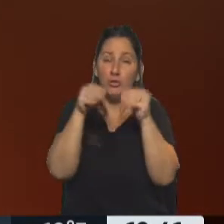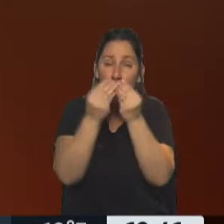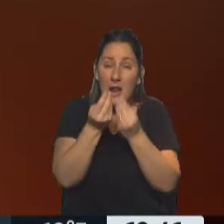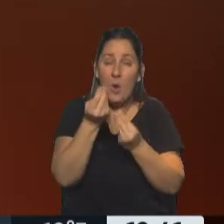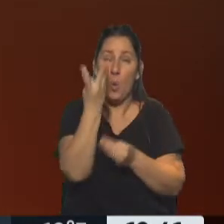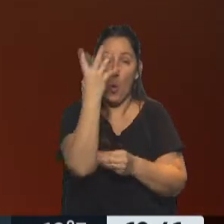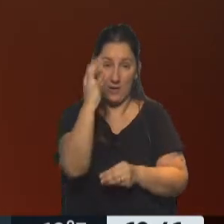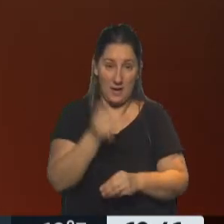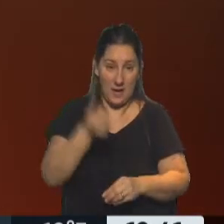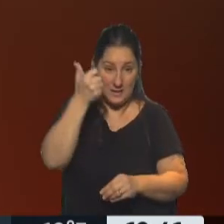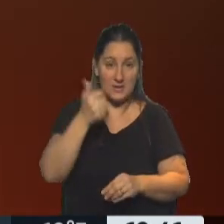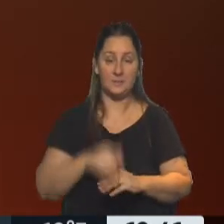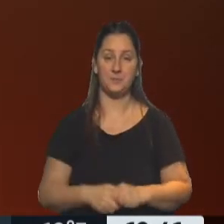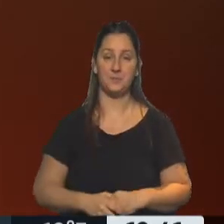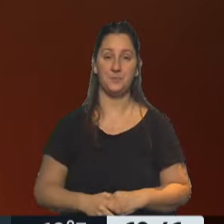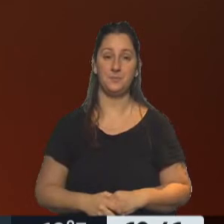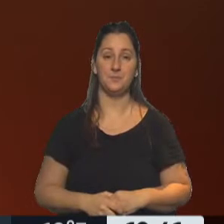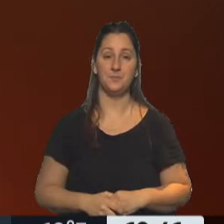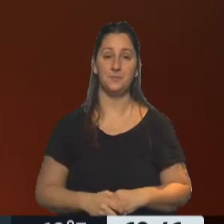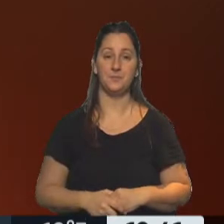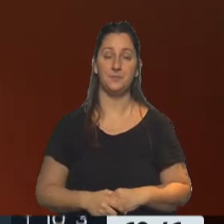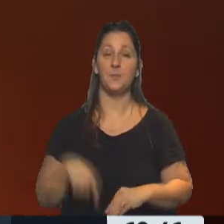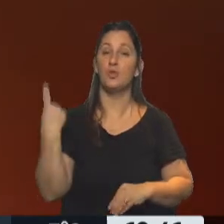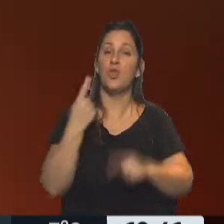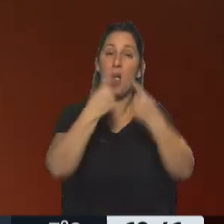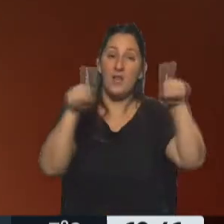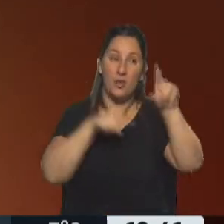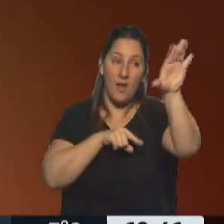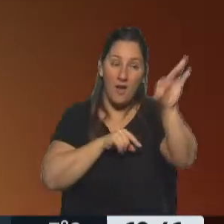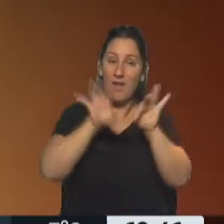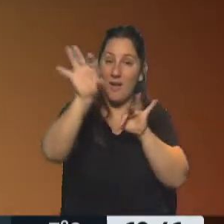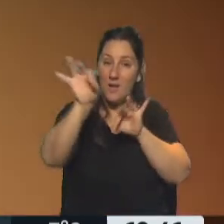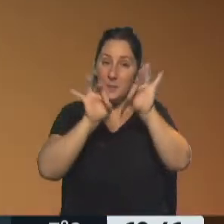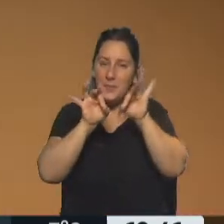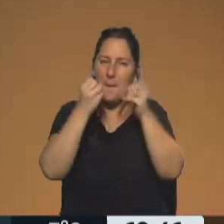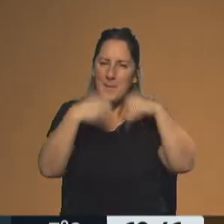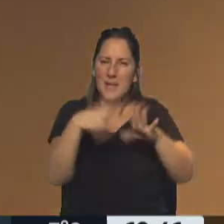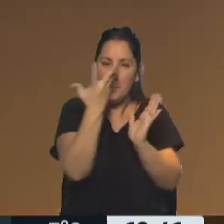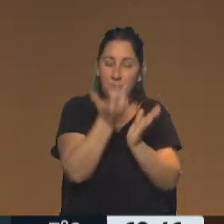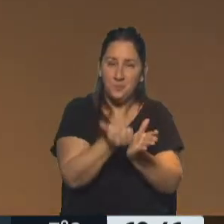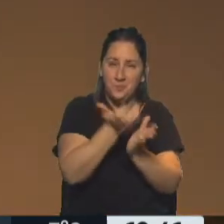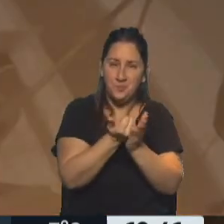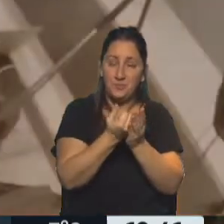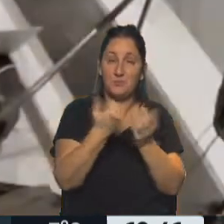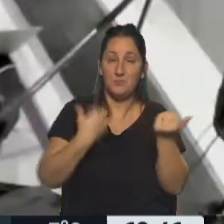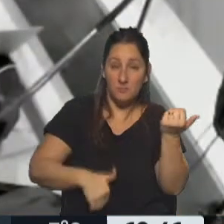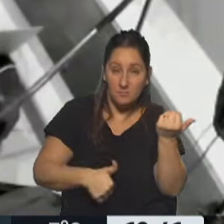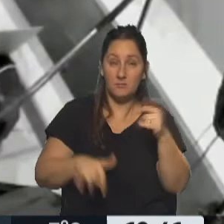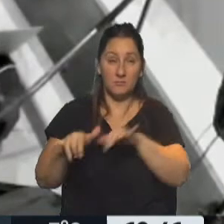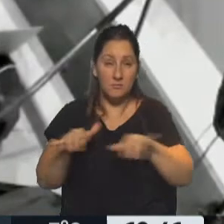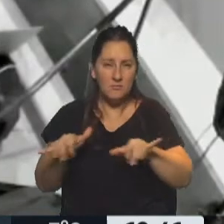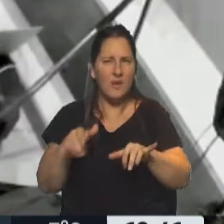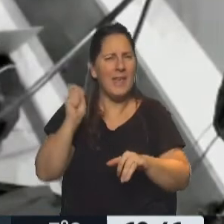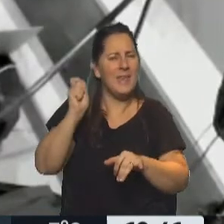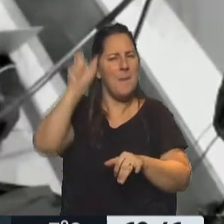tenemos grabadas. En la medida que nosotros elegíamos una canción y la empezábamos a grabar, inmediatamente pensamos quién